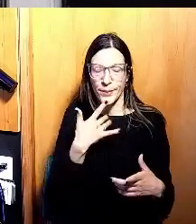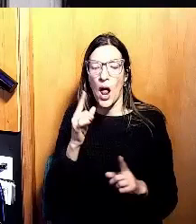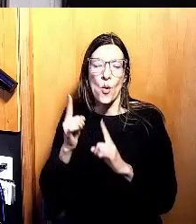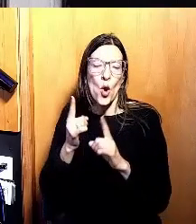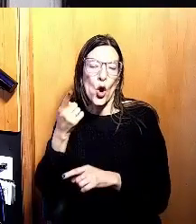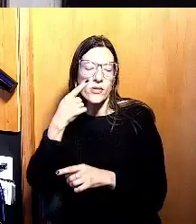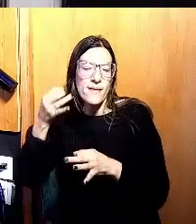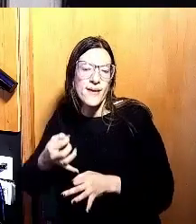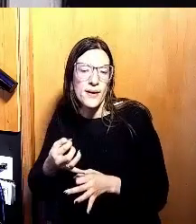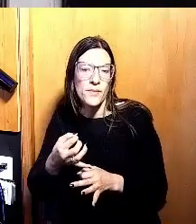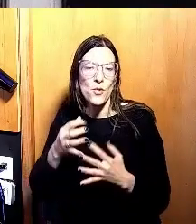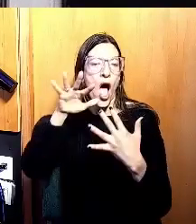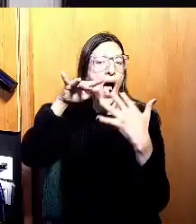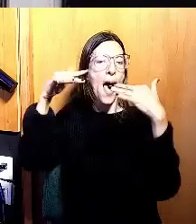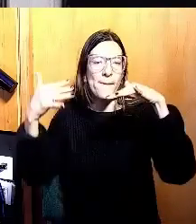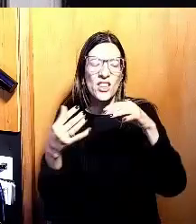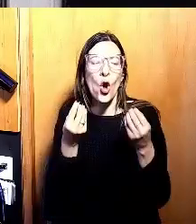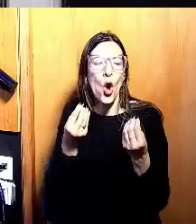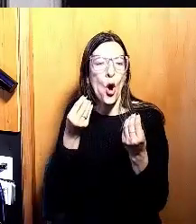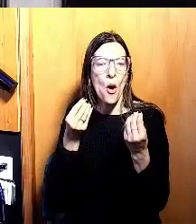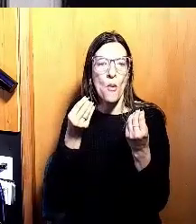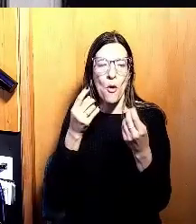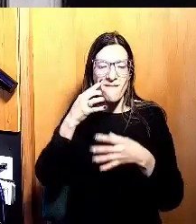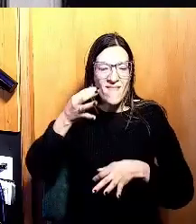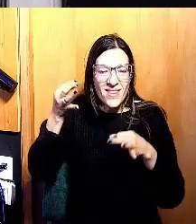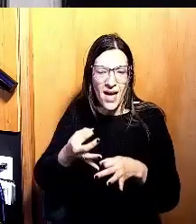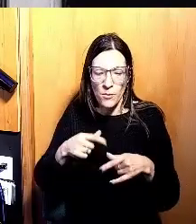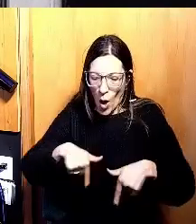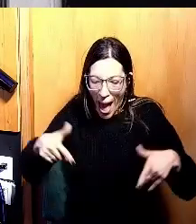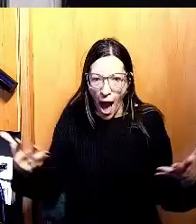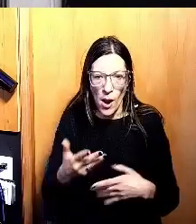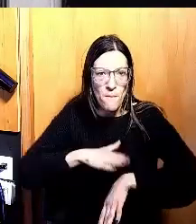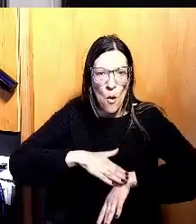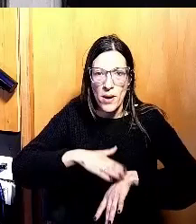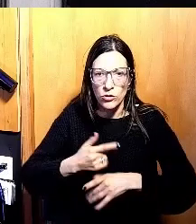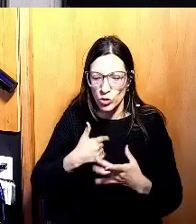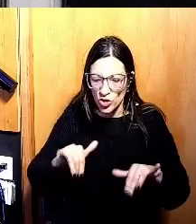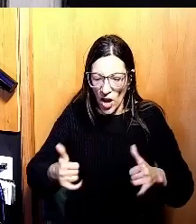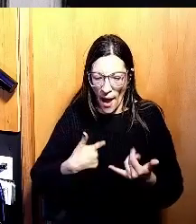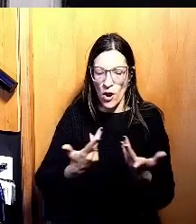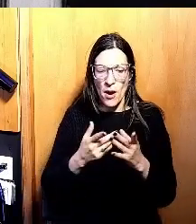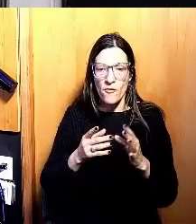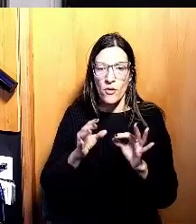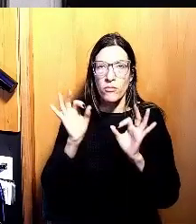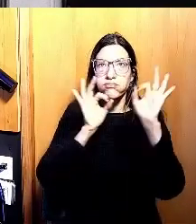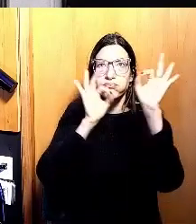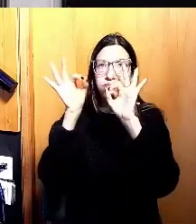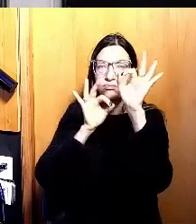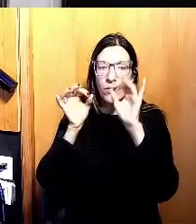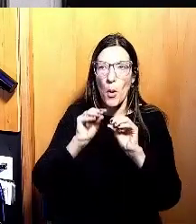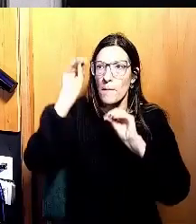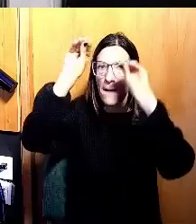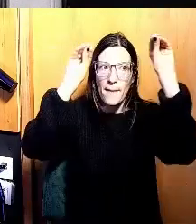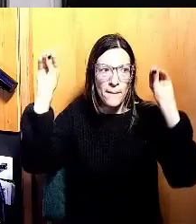conocer cuál es el estado del ambiente casi que en tiempo real, porque lo que tenemos son sensores remotos que